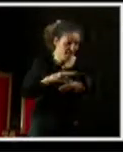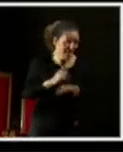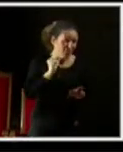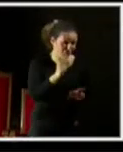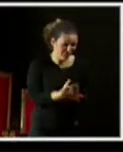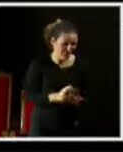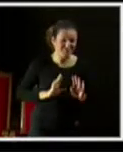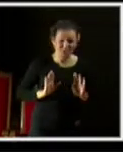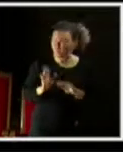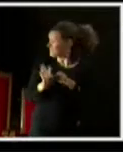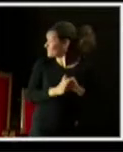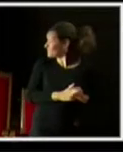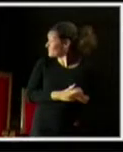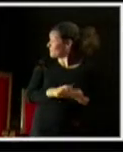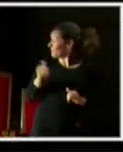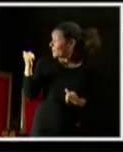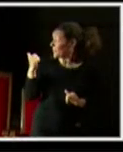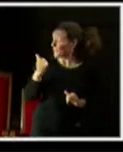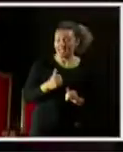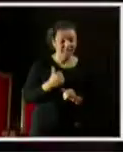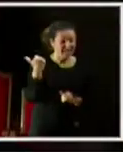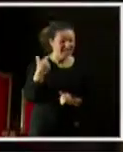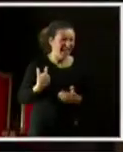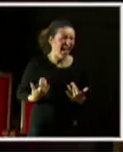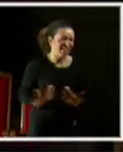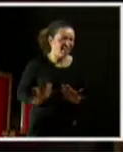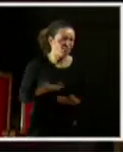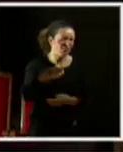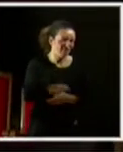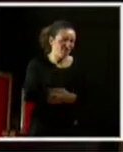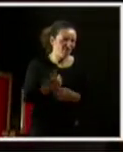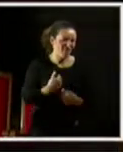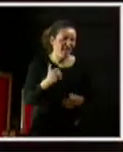dedicar las charlas stephen hillenburg creador de por esto pues esponja que el fallecido recientemente